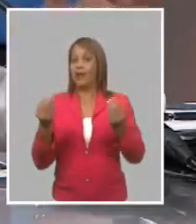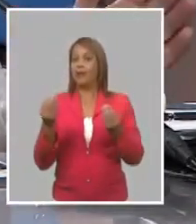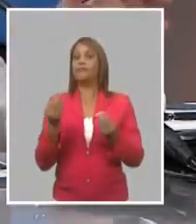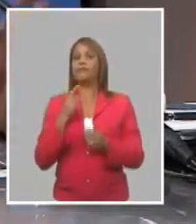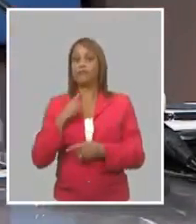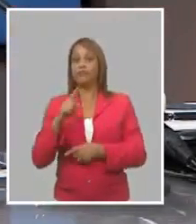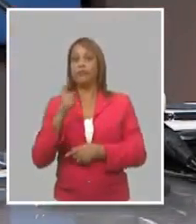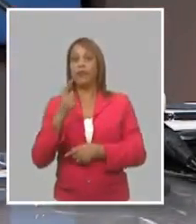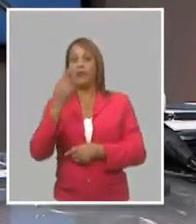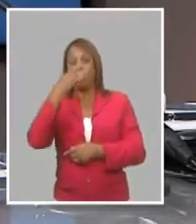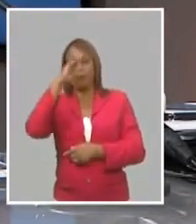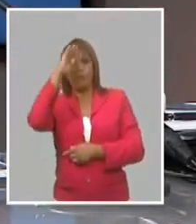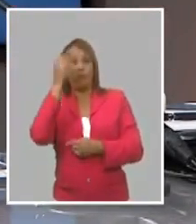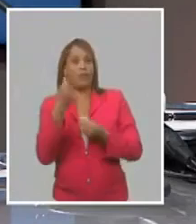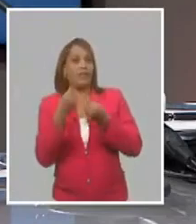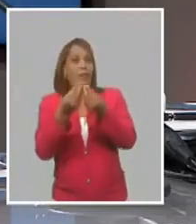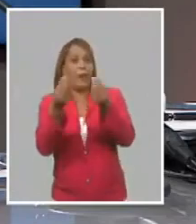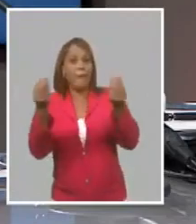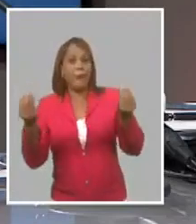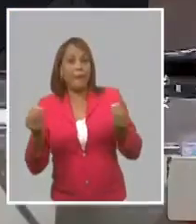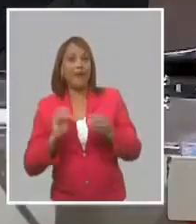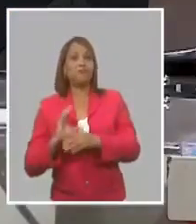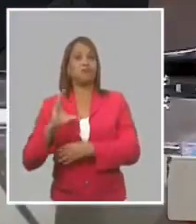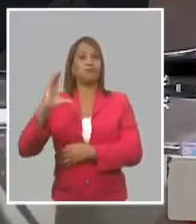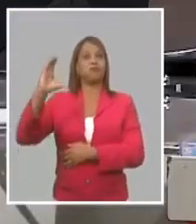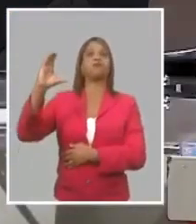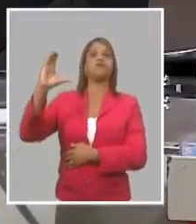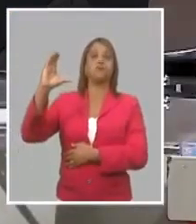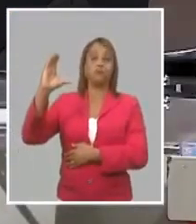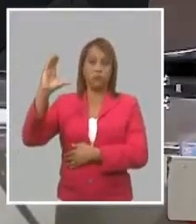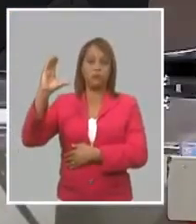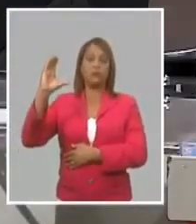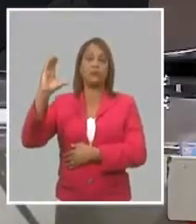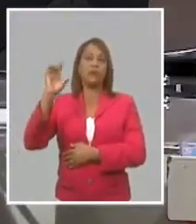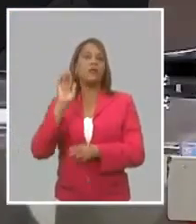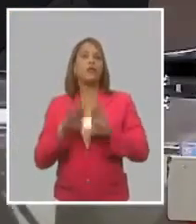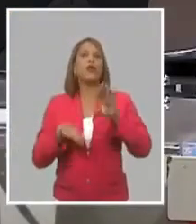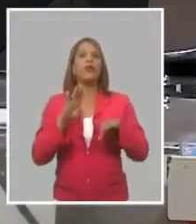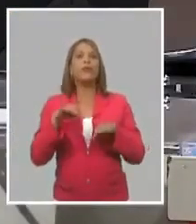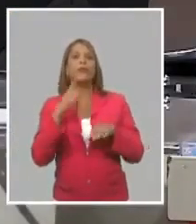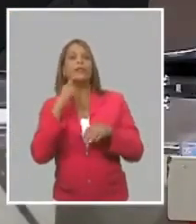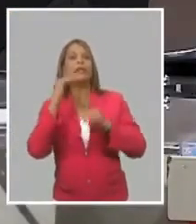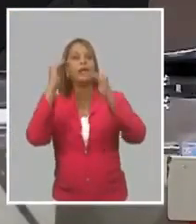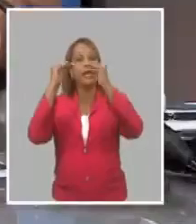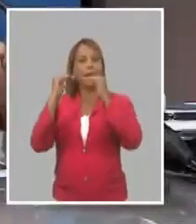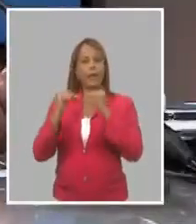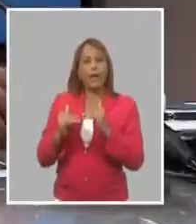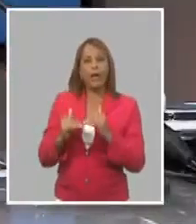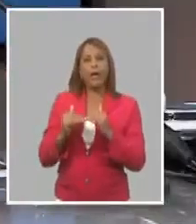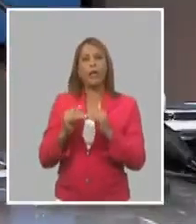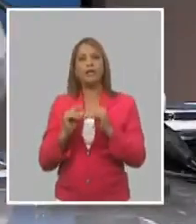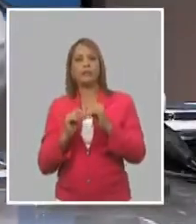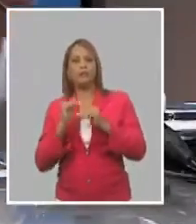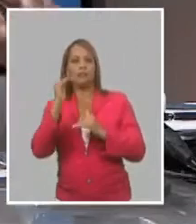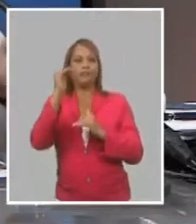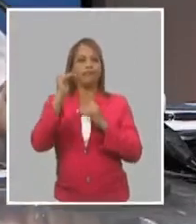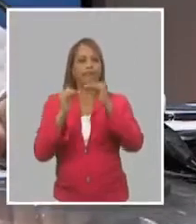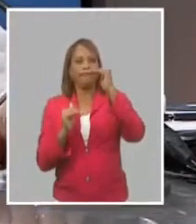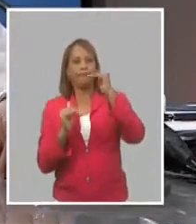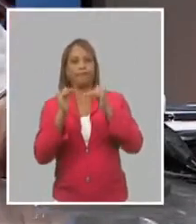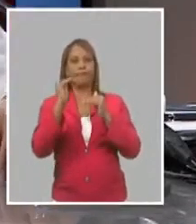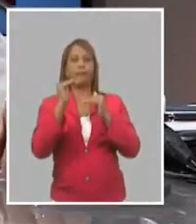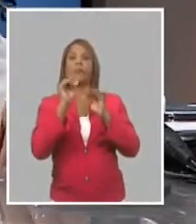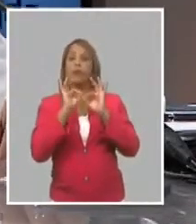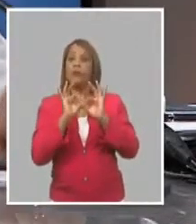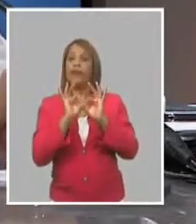nacional que después eso tiene un riesgo inflacionario altísimo. Entonces todo también depende de las escalas, los volúmenes, pero